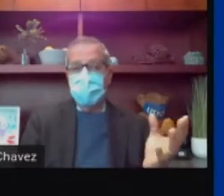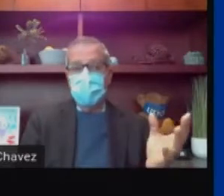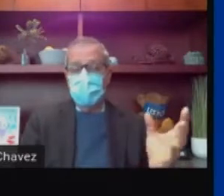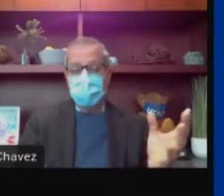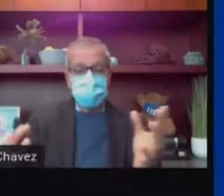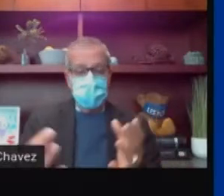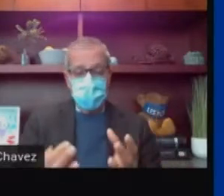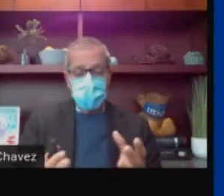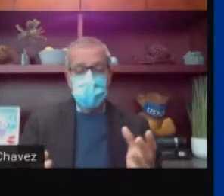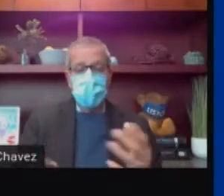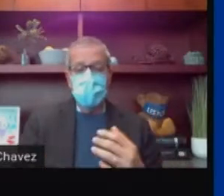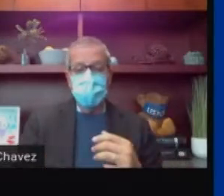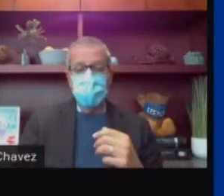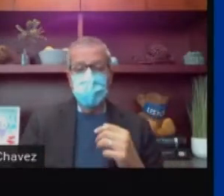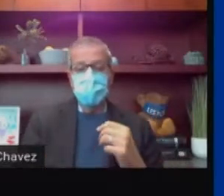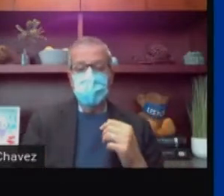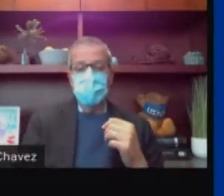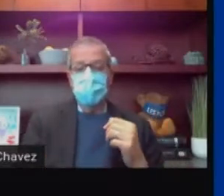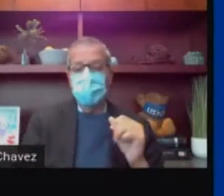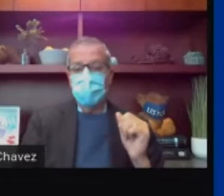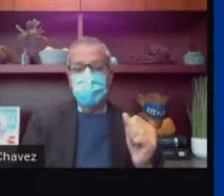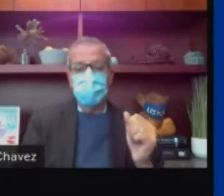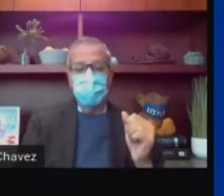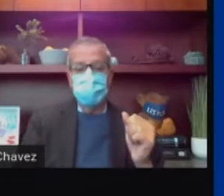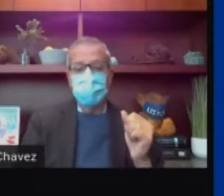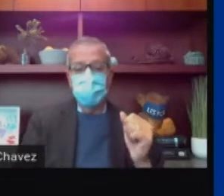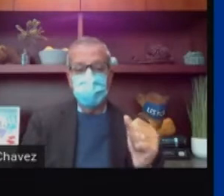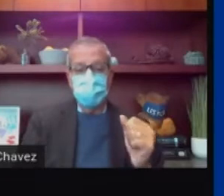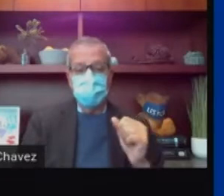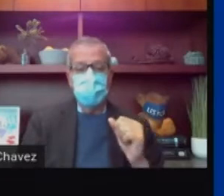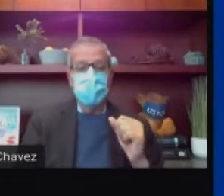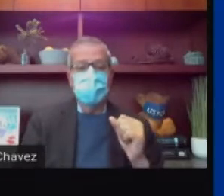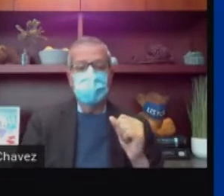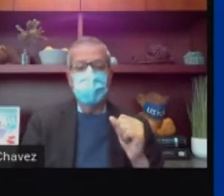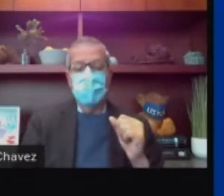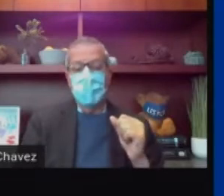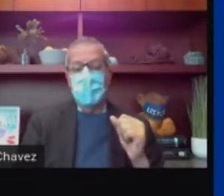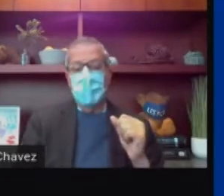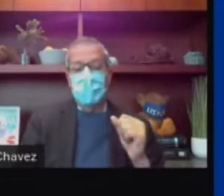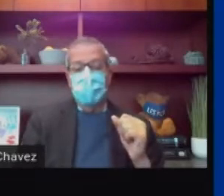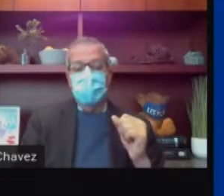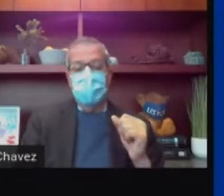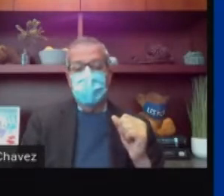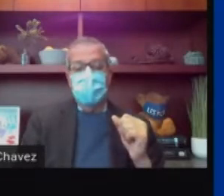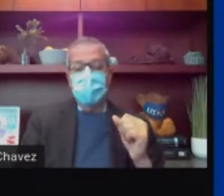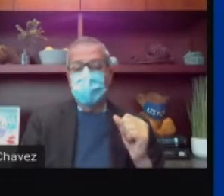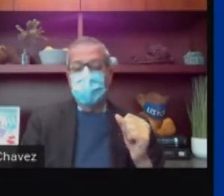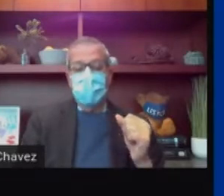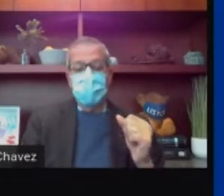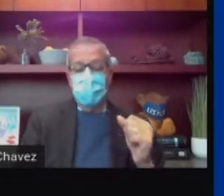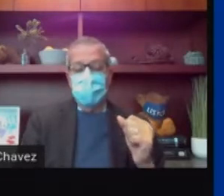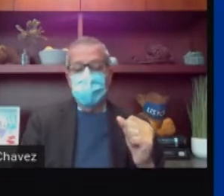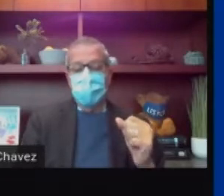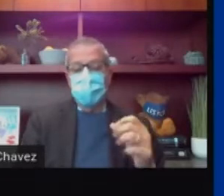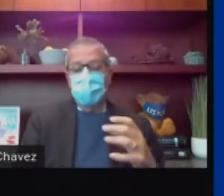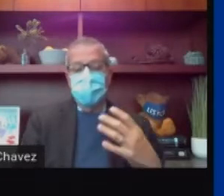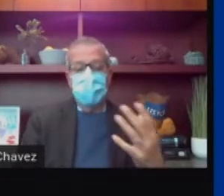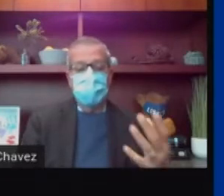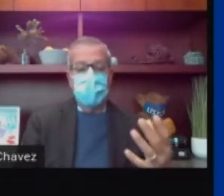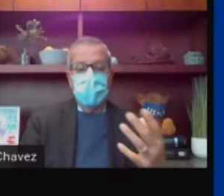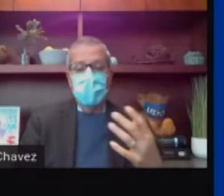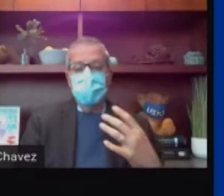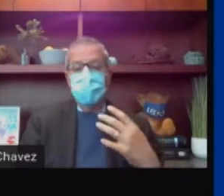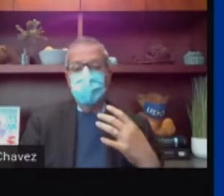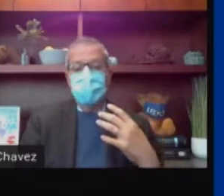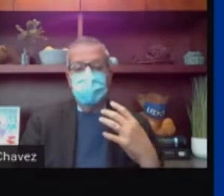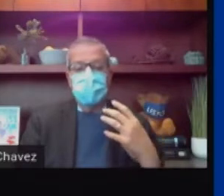la distancia, cuando vamos a estar muy congregados, muy encimados, todo eso conlleva mucho riesgo. Actividades que son de mayor duración, si voy a